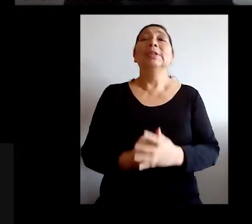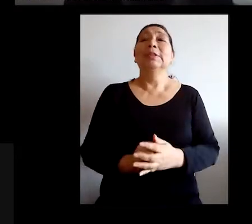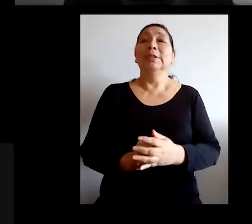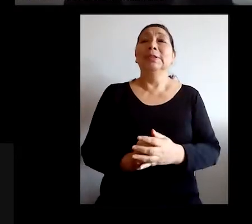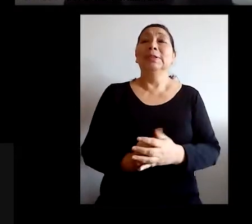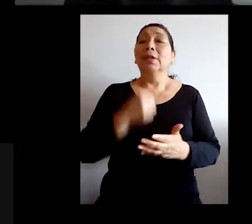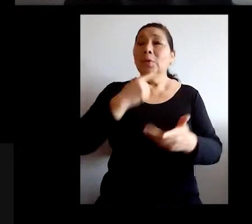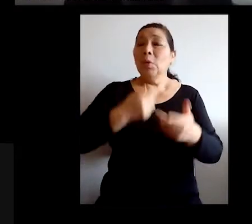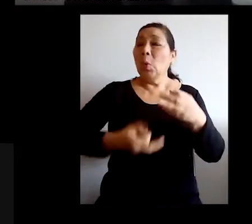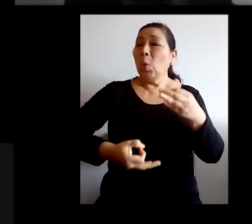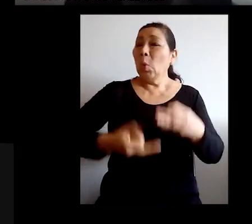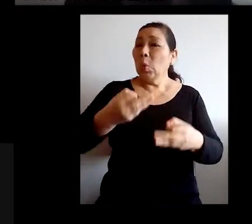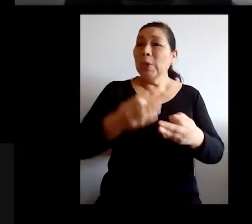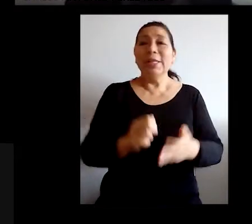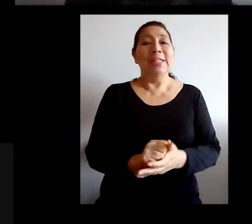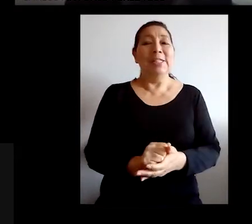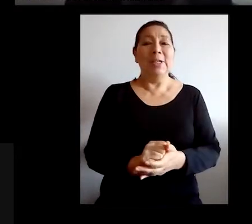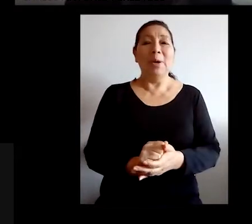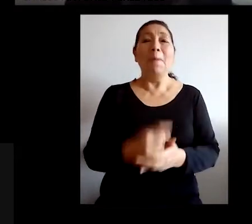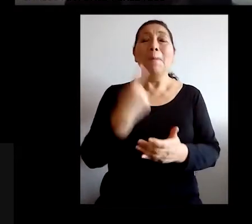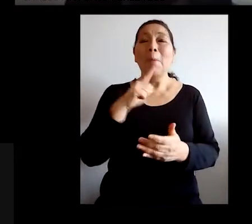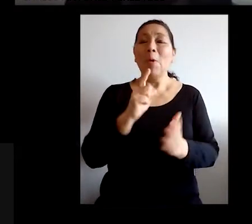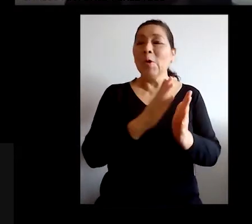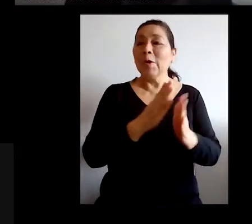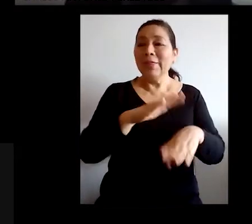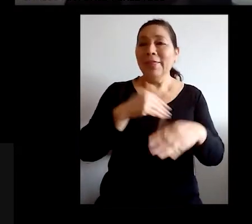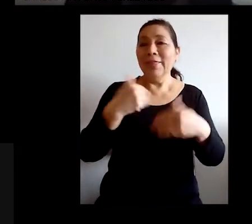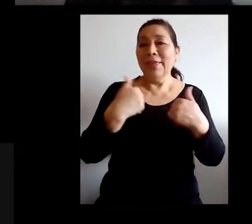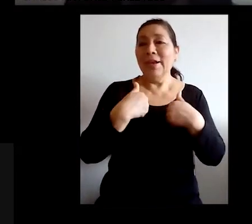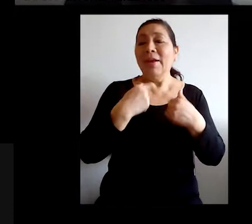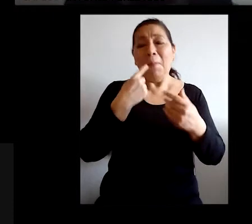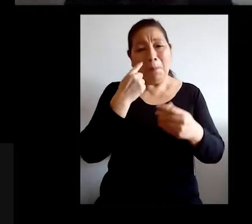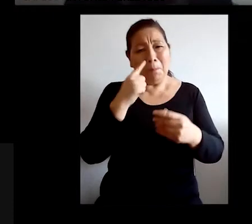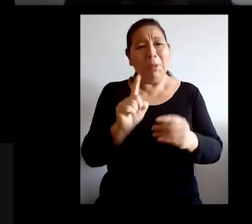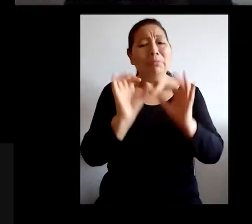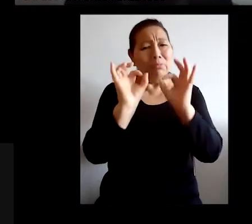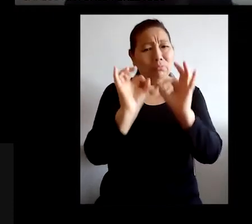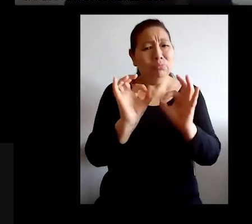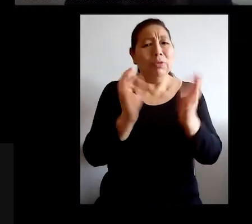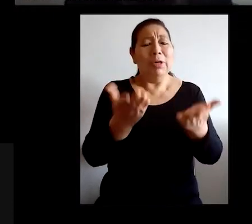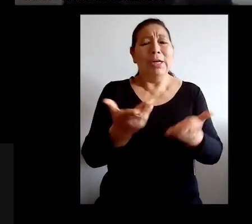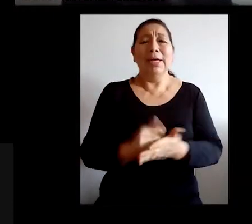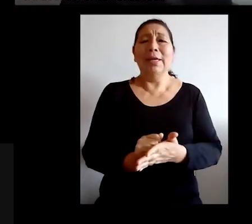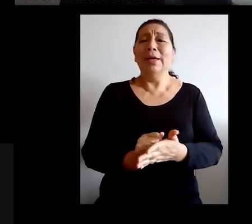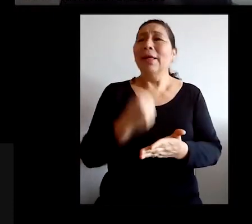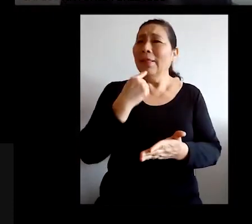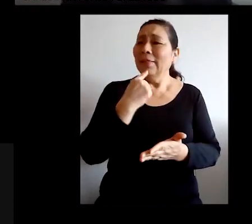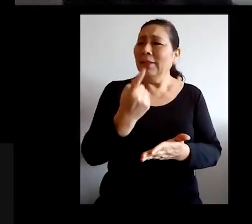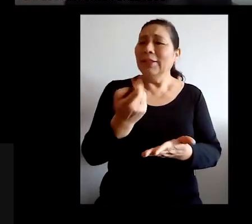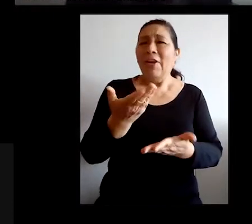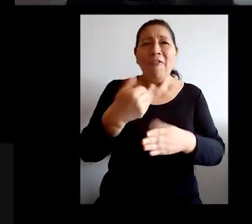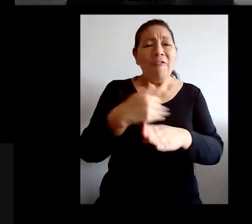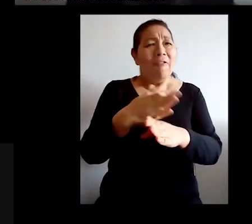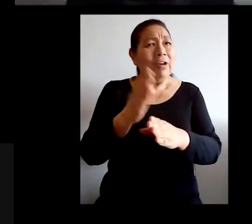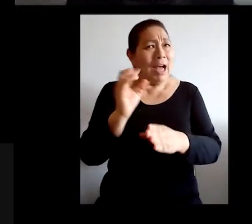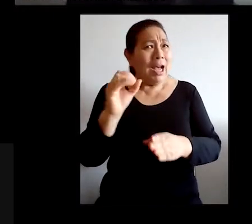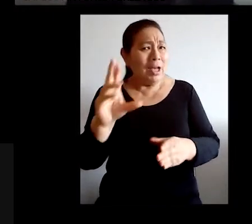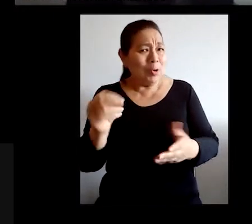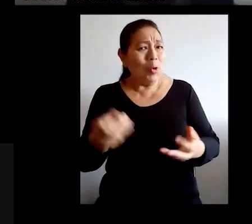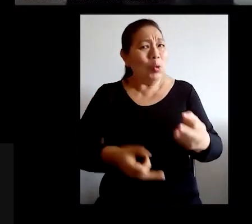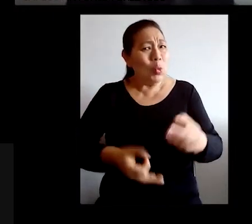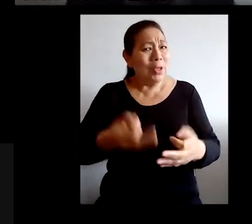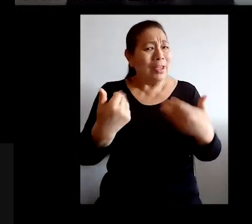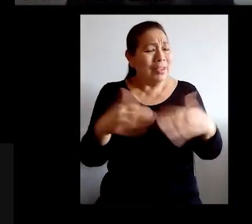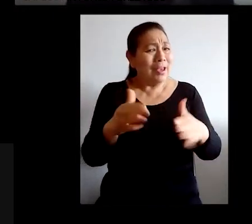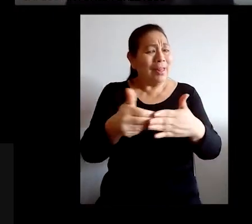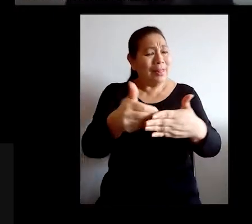el control de constitucionalidad de los actos jurisdiccionales ordinarios Ten en cuenta precisamente lo que en reiterados fallos ya